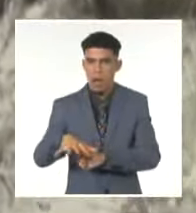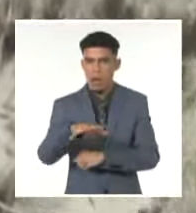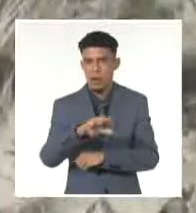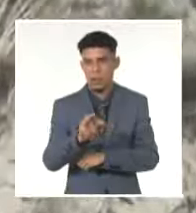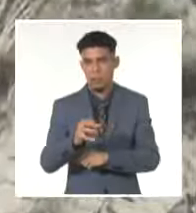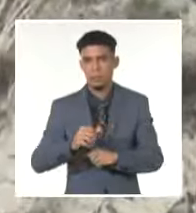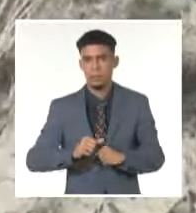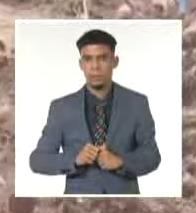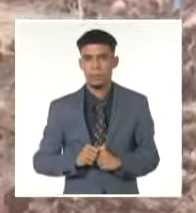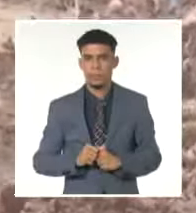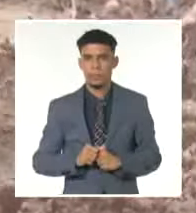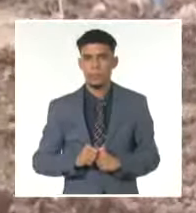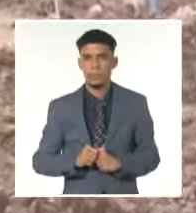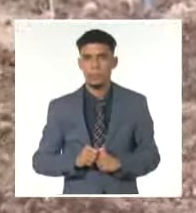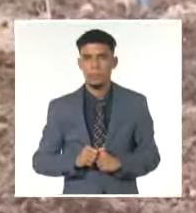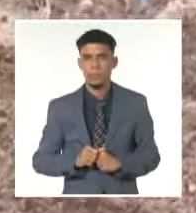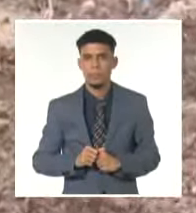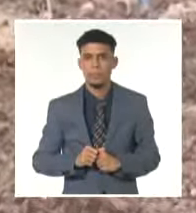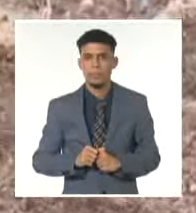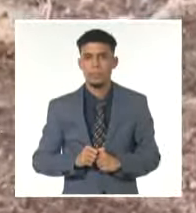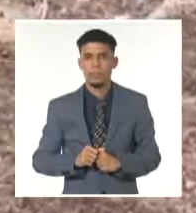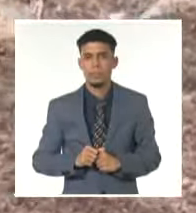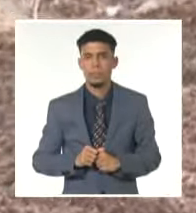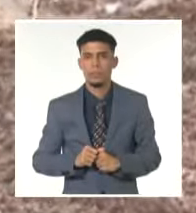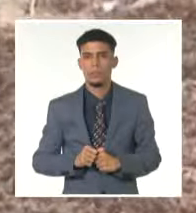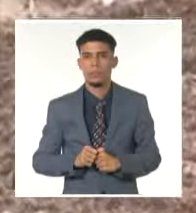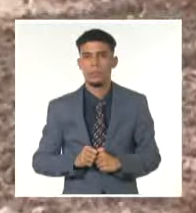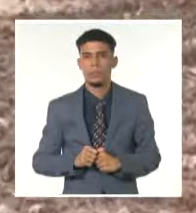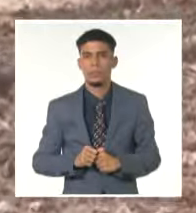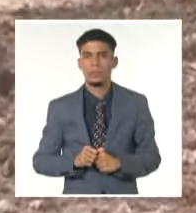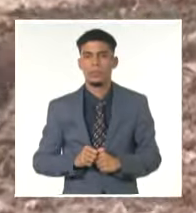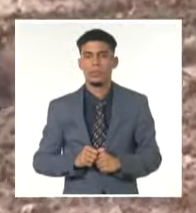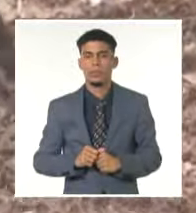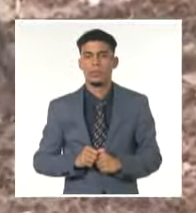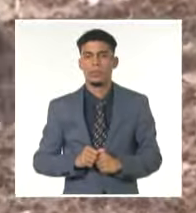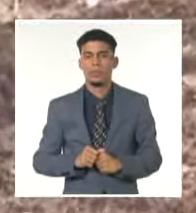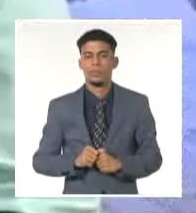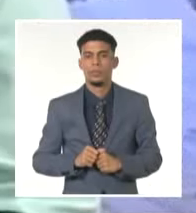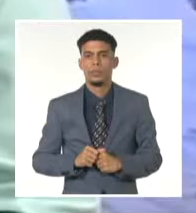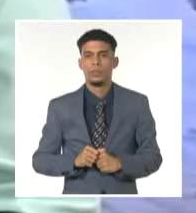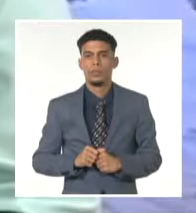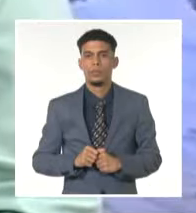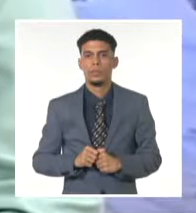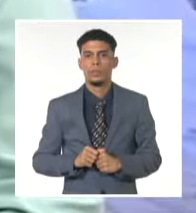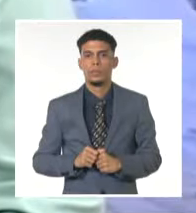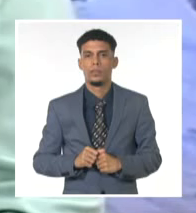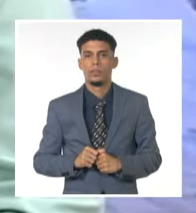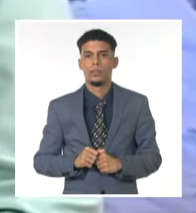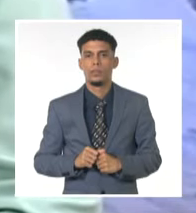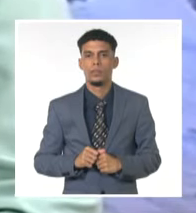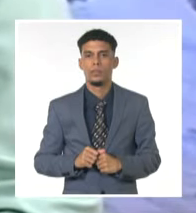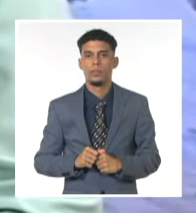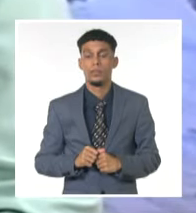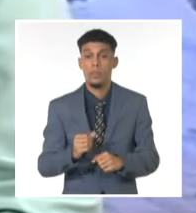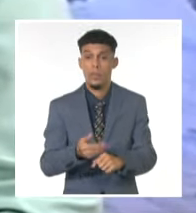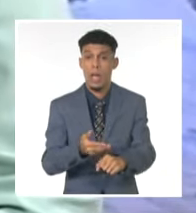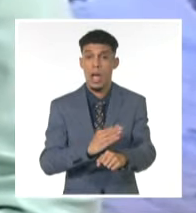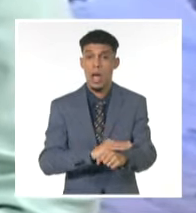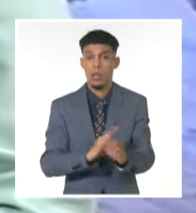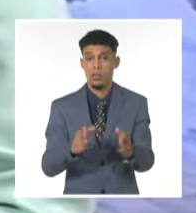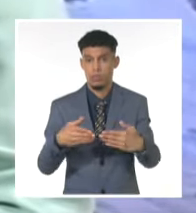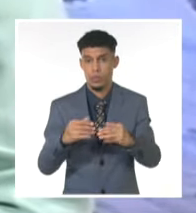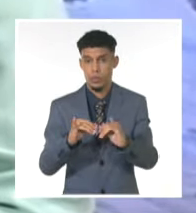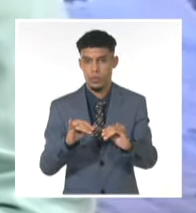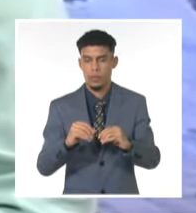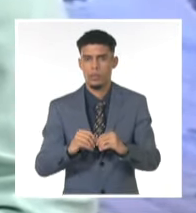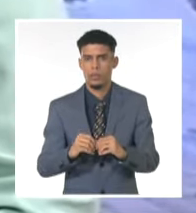el camarógrafo Abraham Gamboa e Isaac García Cárdenas, Canal Cubano de Noticias. Y antes de despedirme,